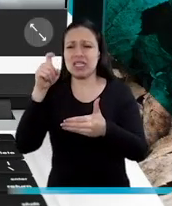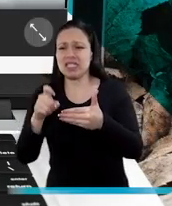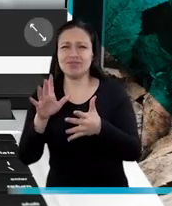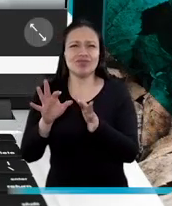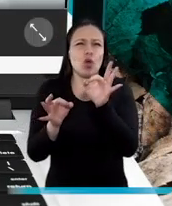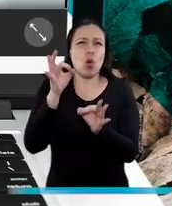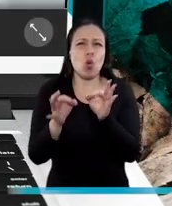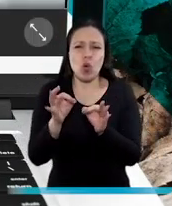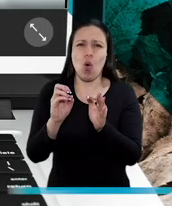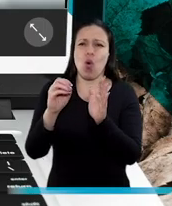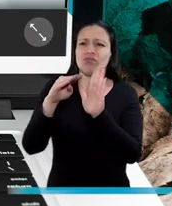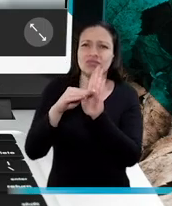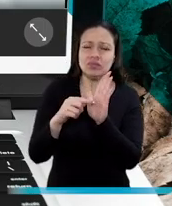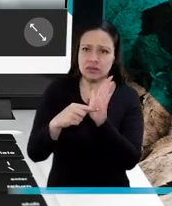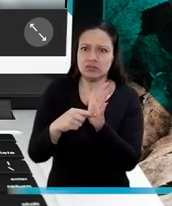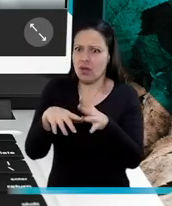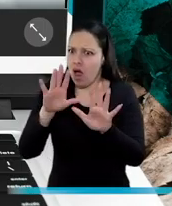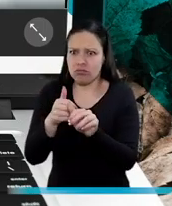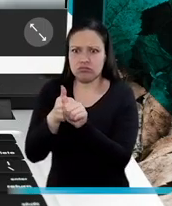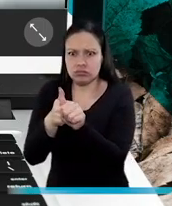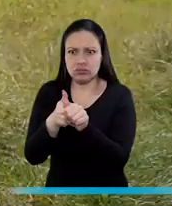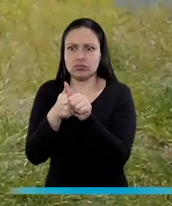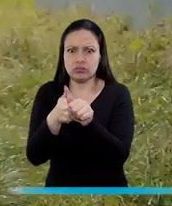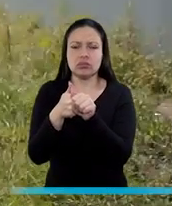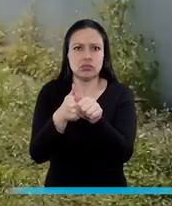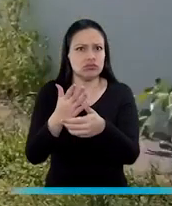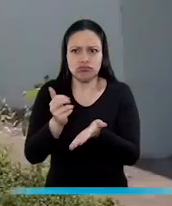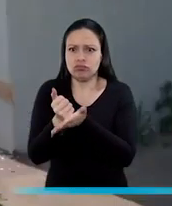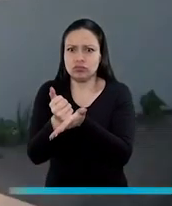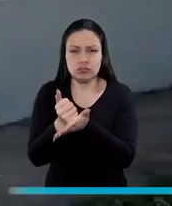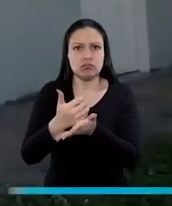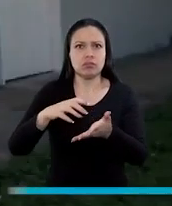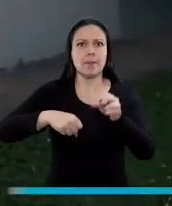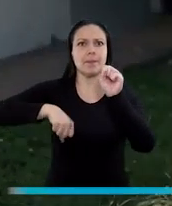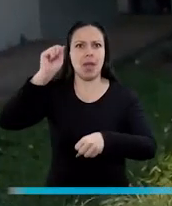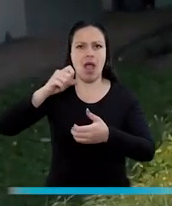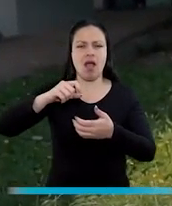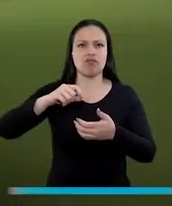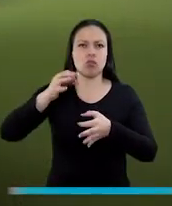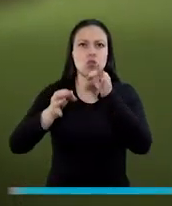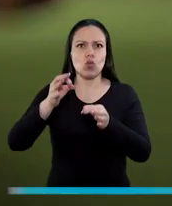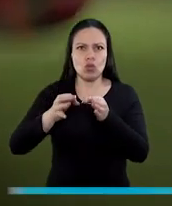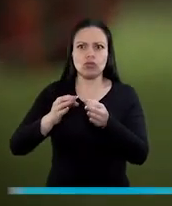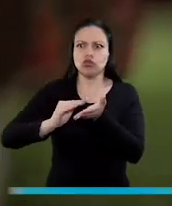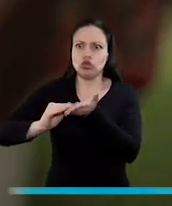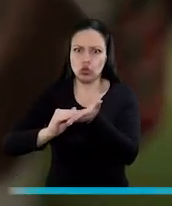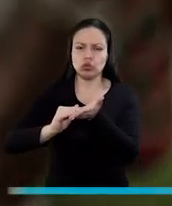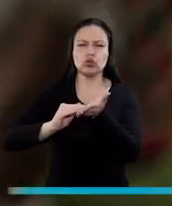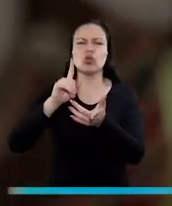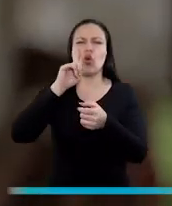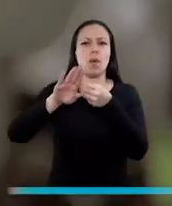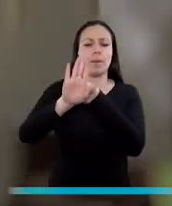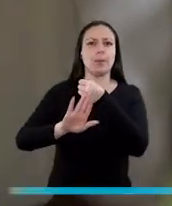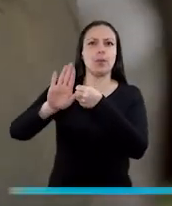muchísimos procesos judiciales y activarlos de nuevo. Hemos obtenido diferentes fallos en favor de la